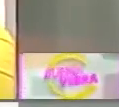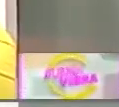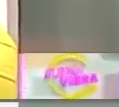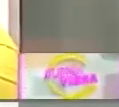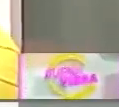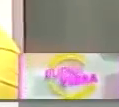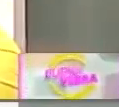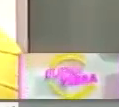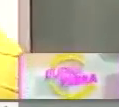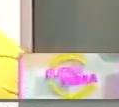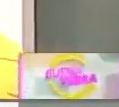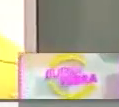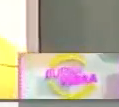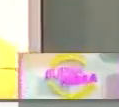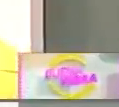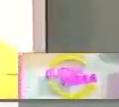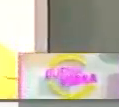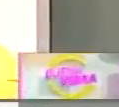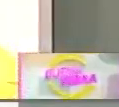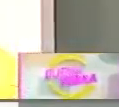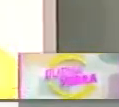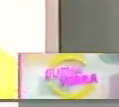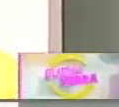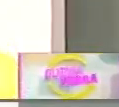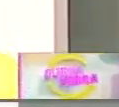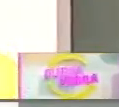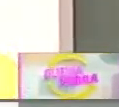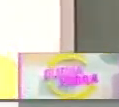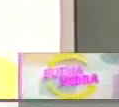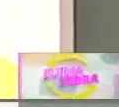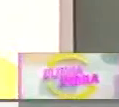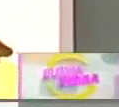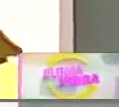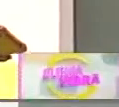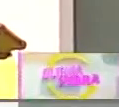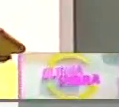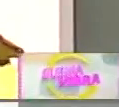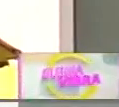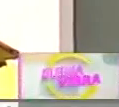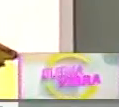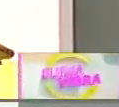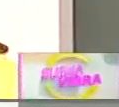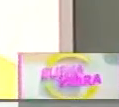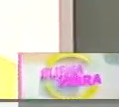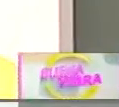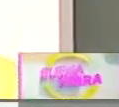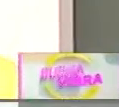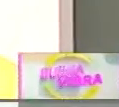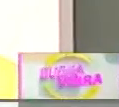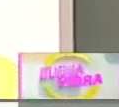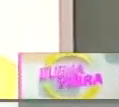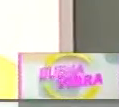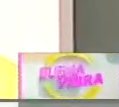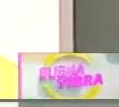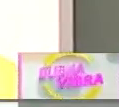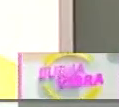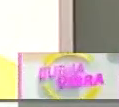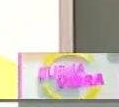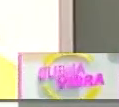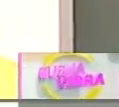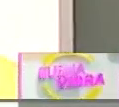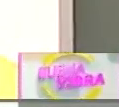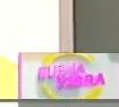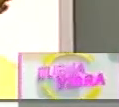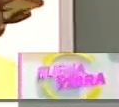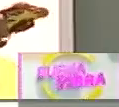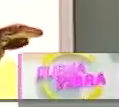Ustedes se preguntarán por qué iniciamos este segmento con buena música. Bueno, aparte que es el Día del Músico, y es que tengo el